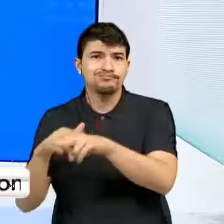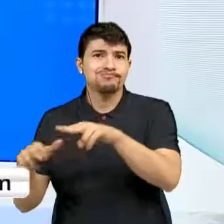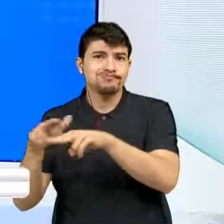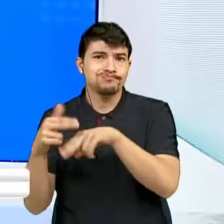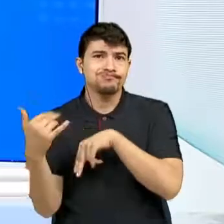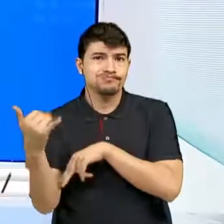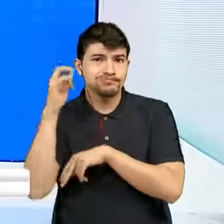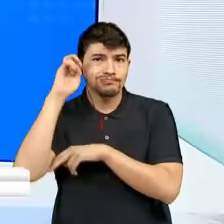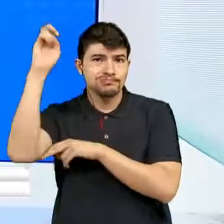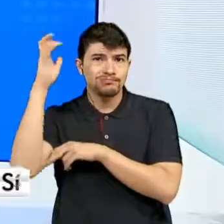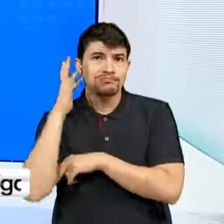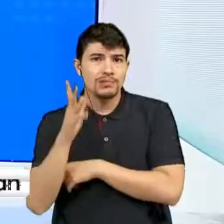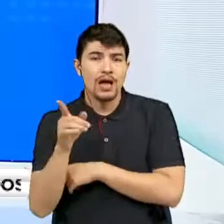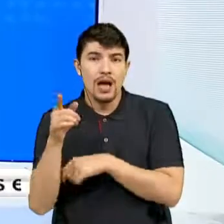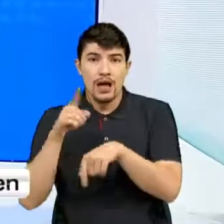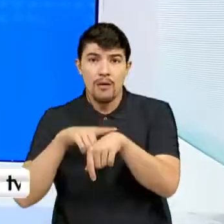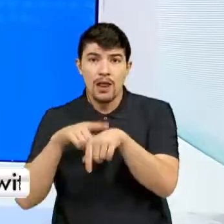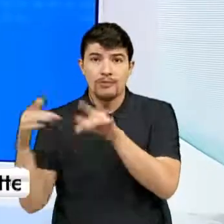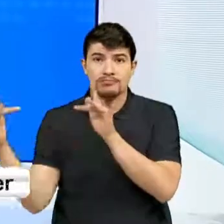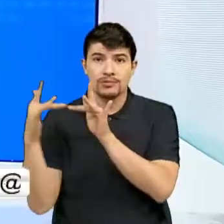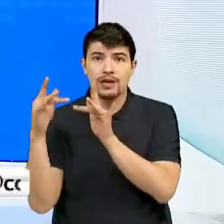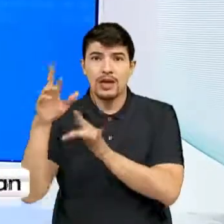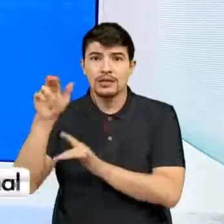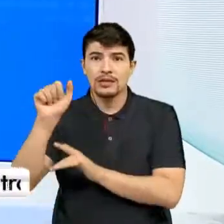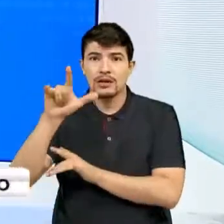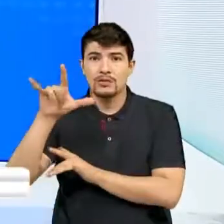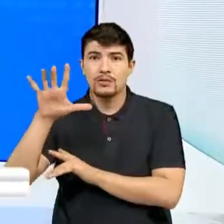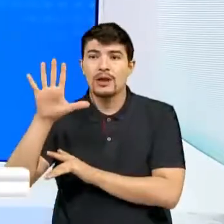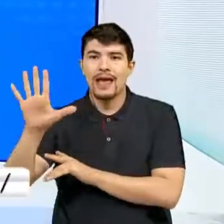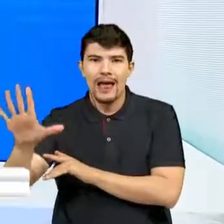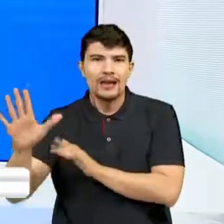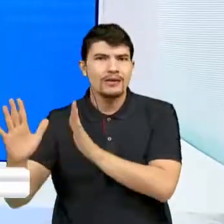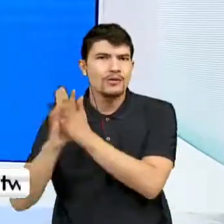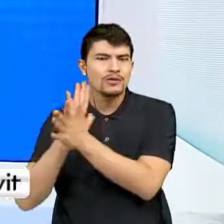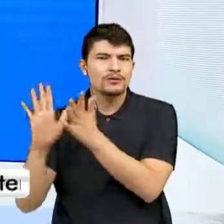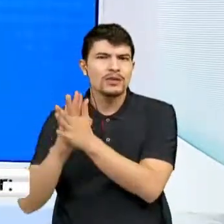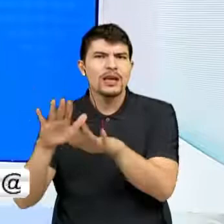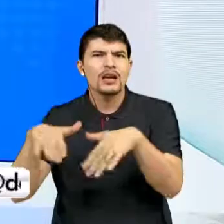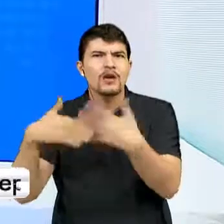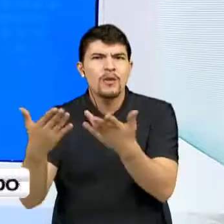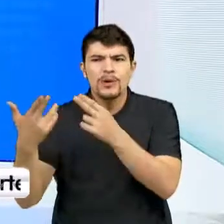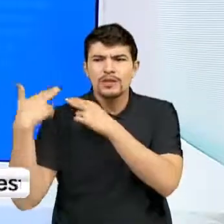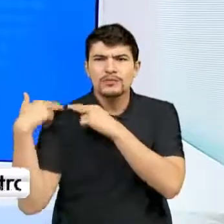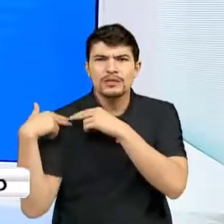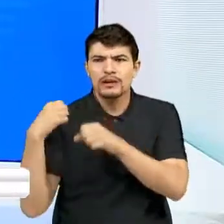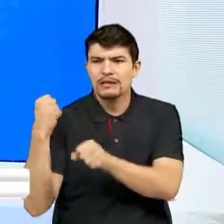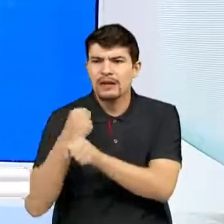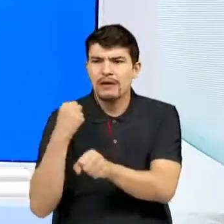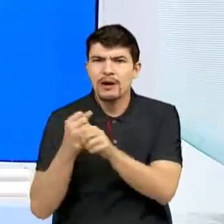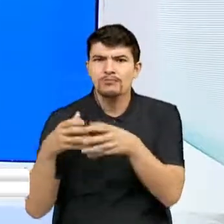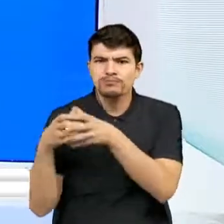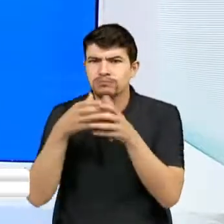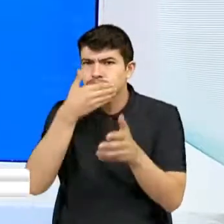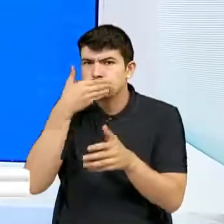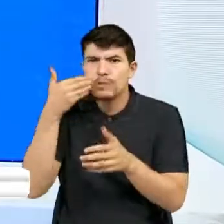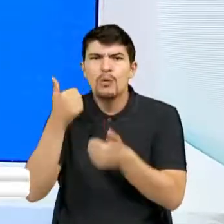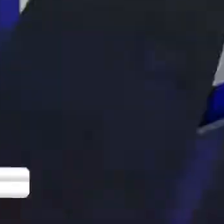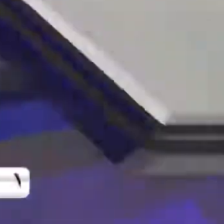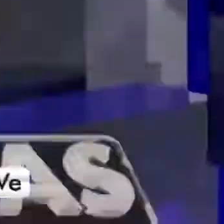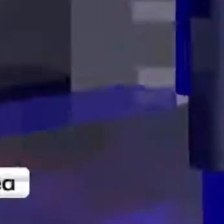y nos conectamos a esa hora con nuestro compañero raúl garzón para que nos cuente cómo operan estas bandas y cuáles son esos casos registrados buenas tardes